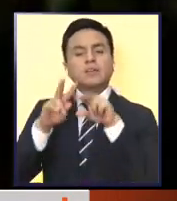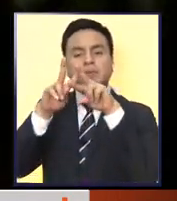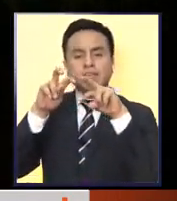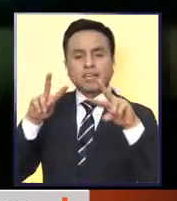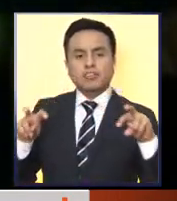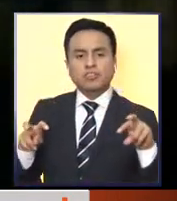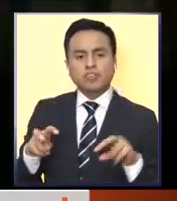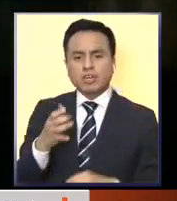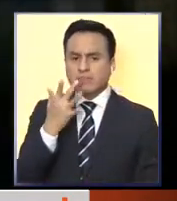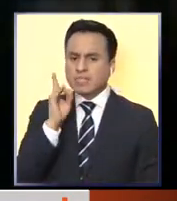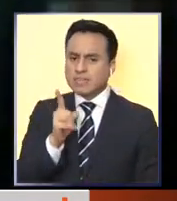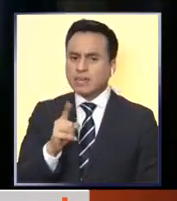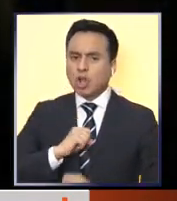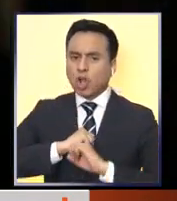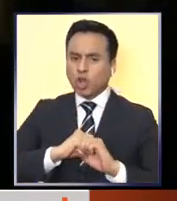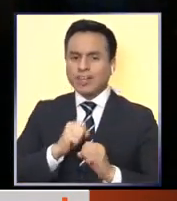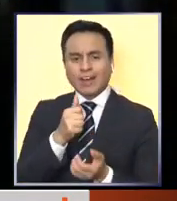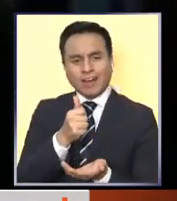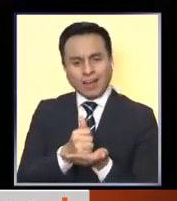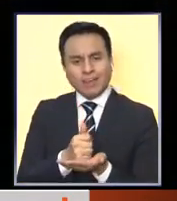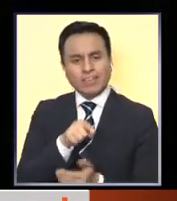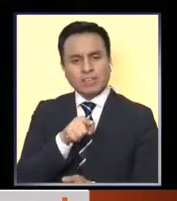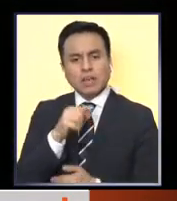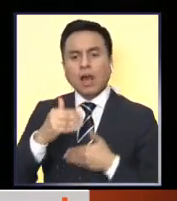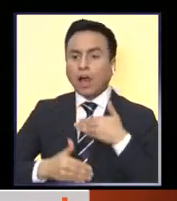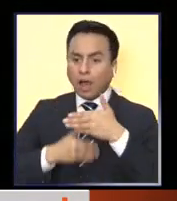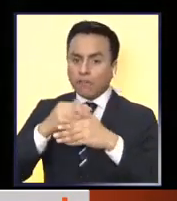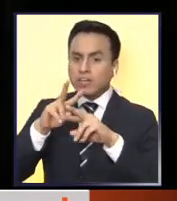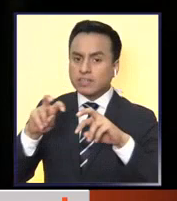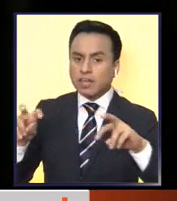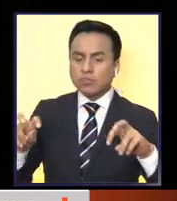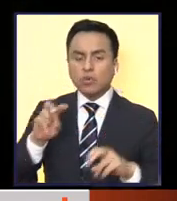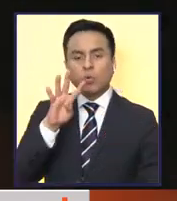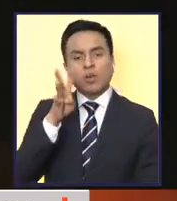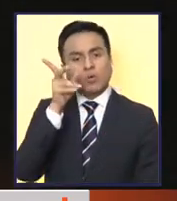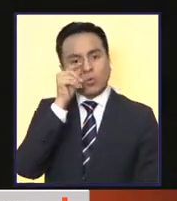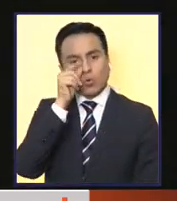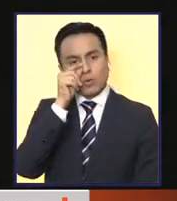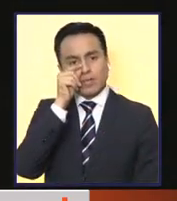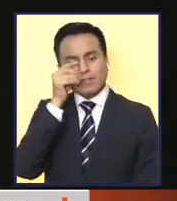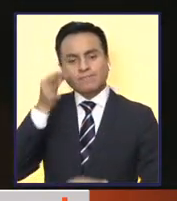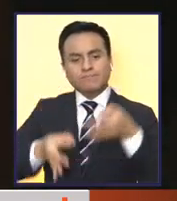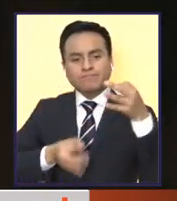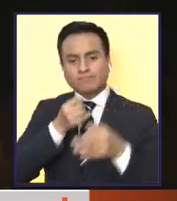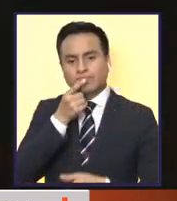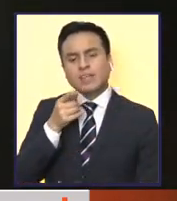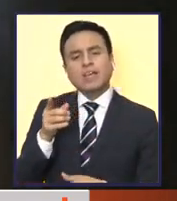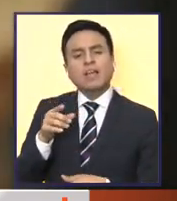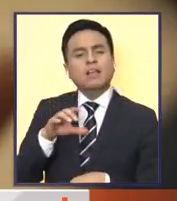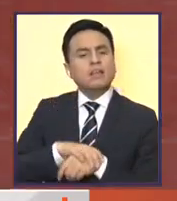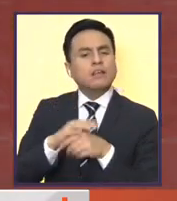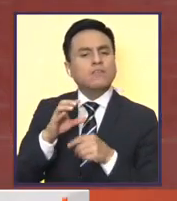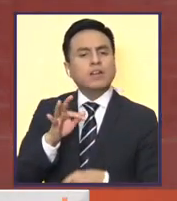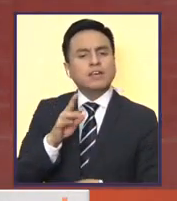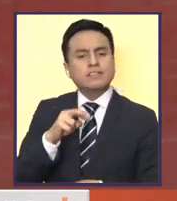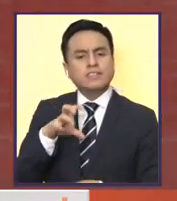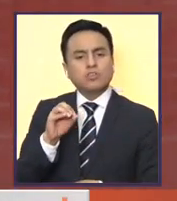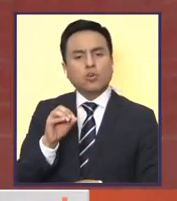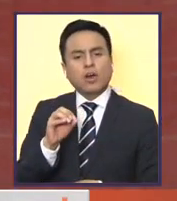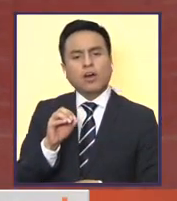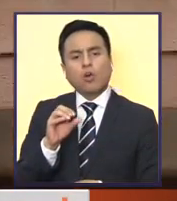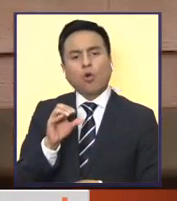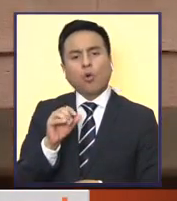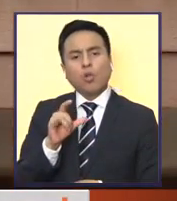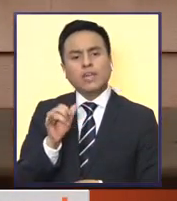por las amenazas en contra de la edil, esta ha ido avanzando. El 4 de octubre será formalizado Francisco Andrés Holguín Guzmán, una de las